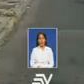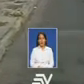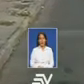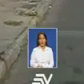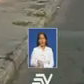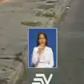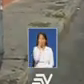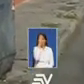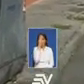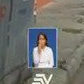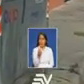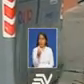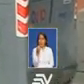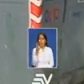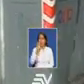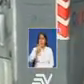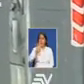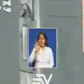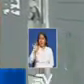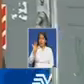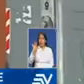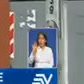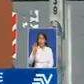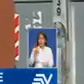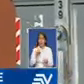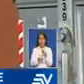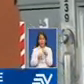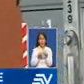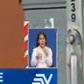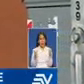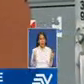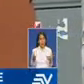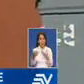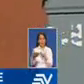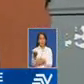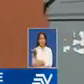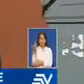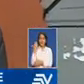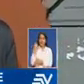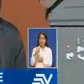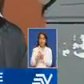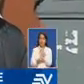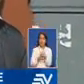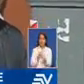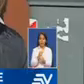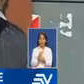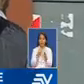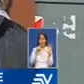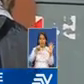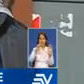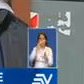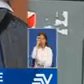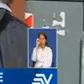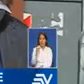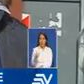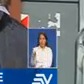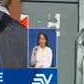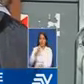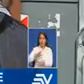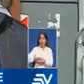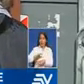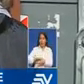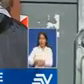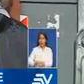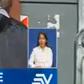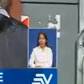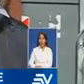días. 484 contenedores fueron dañados el año anterior. De estos, un 70% corresponden a un